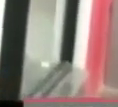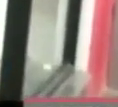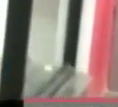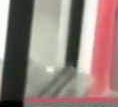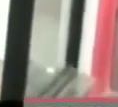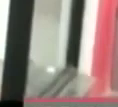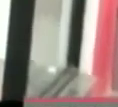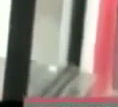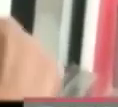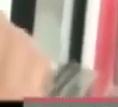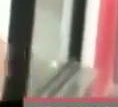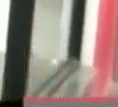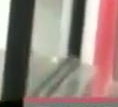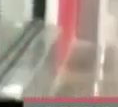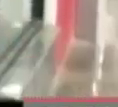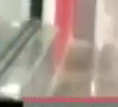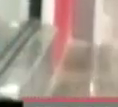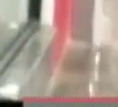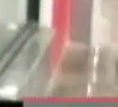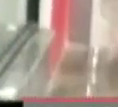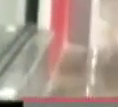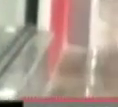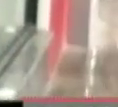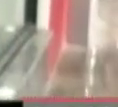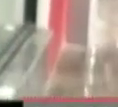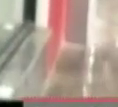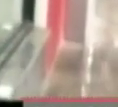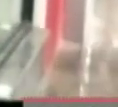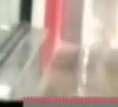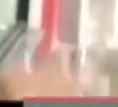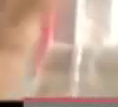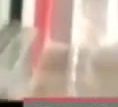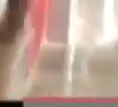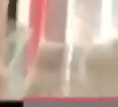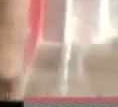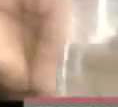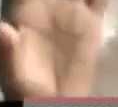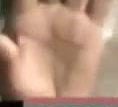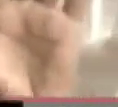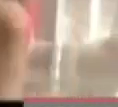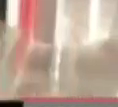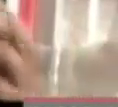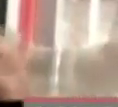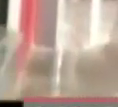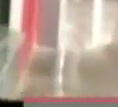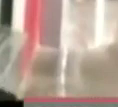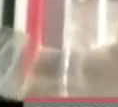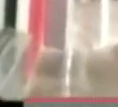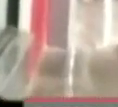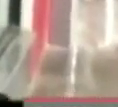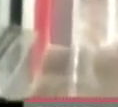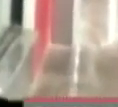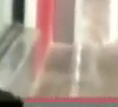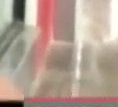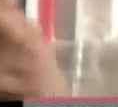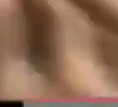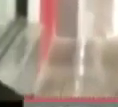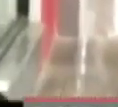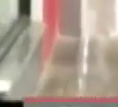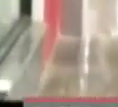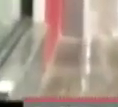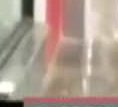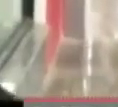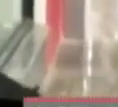Ajá, Carneiro. Carneiro. Yo todo bien organizado. Bueno, ojalá que se conserve. Que la... Porque nosotros somos los que tenemos